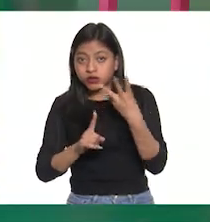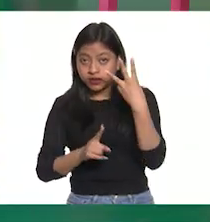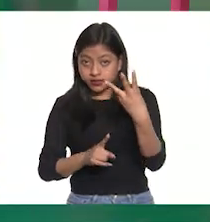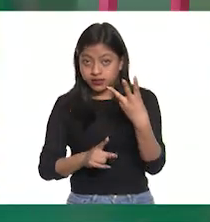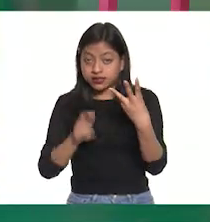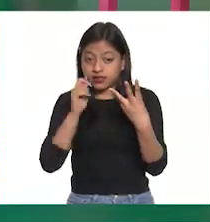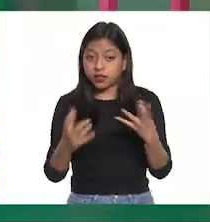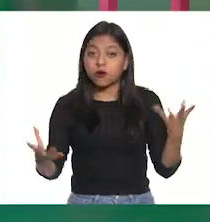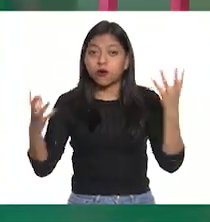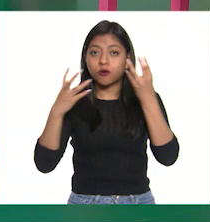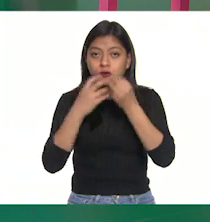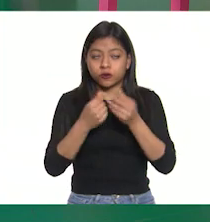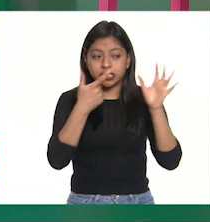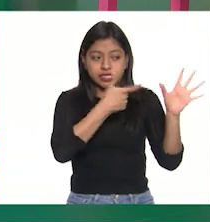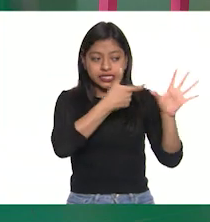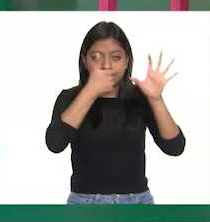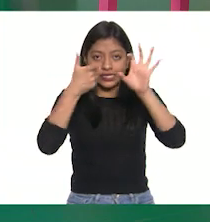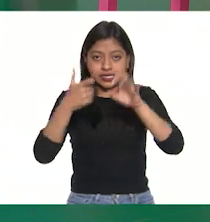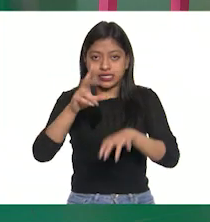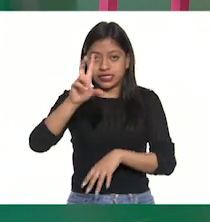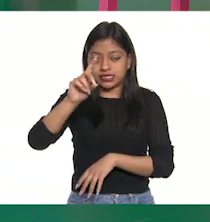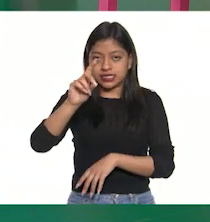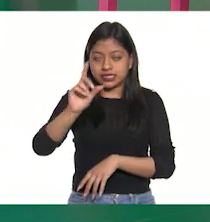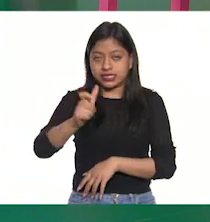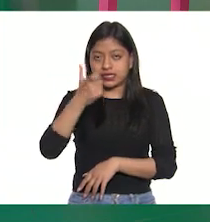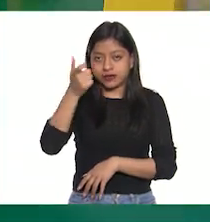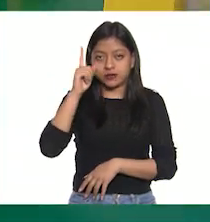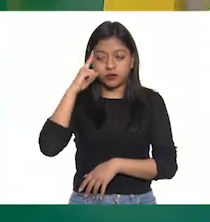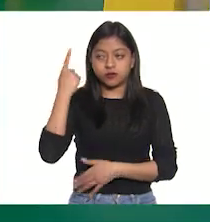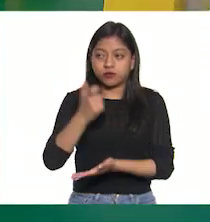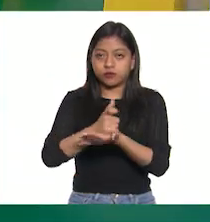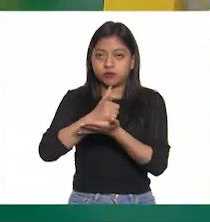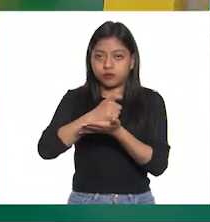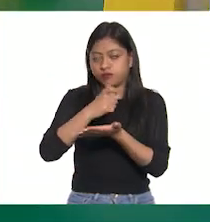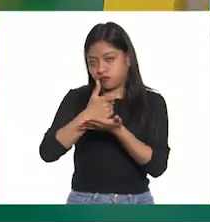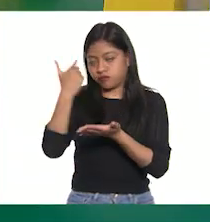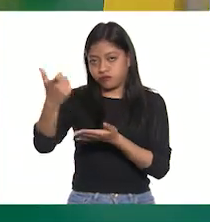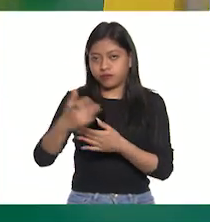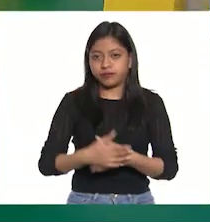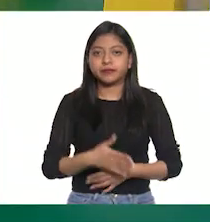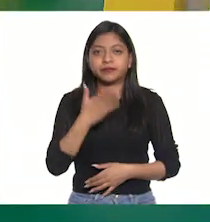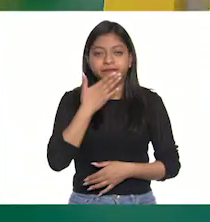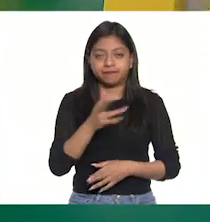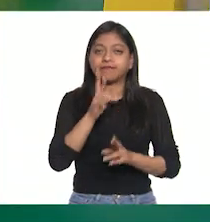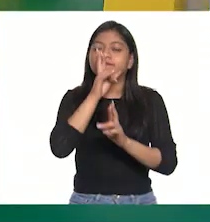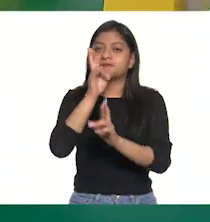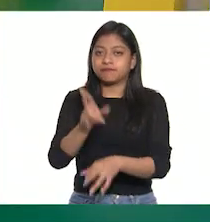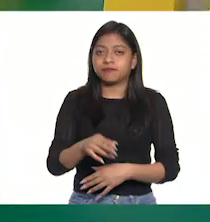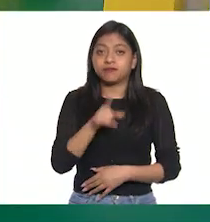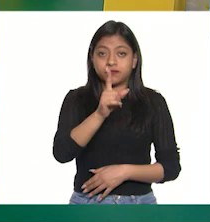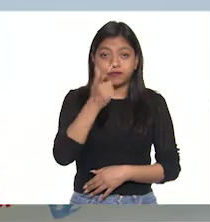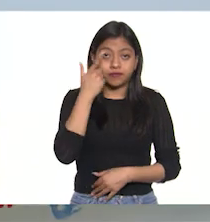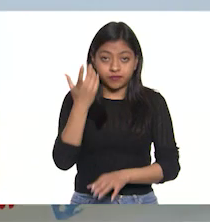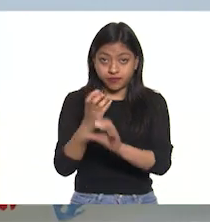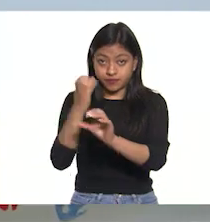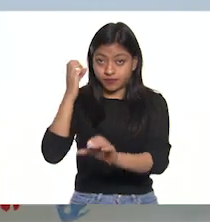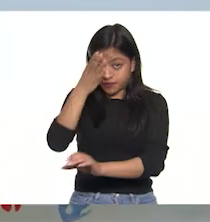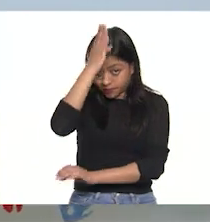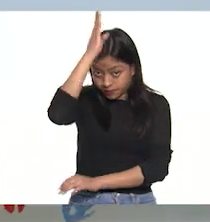va a pagar 730 pesos. Muy bien, vamos a anotar la respuesta. En total se van a pagar ¿cuánto?